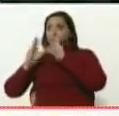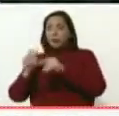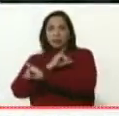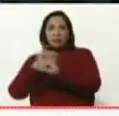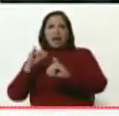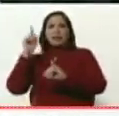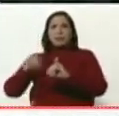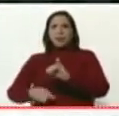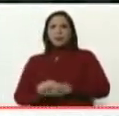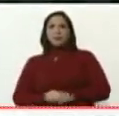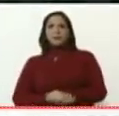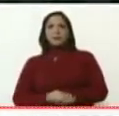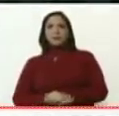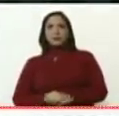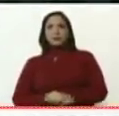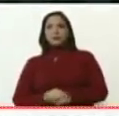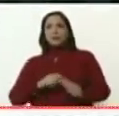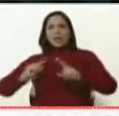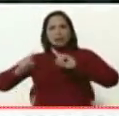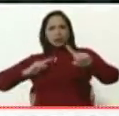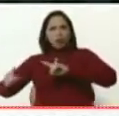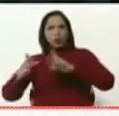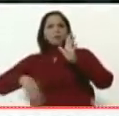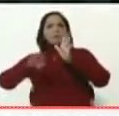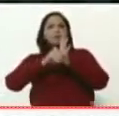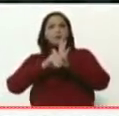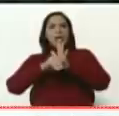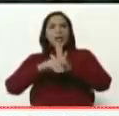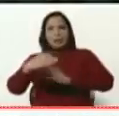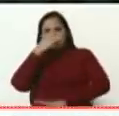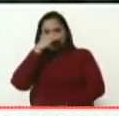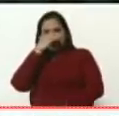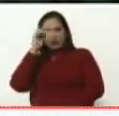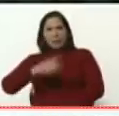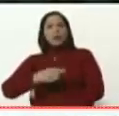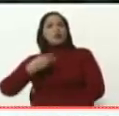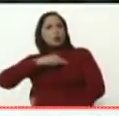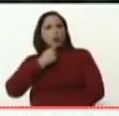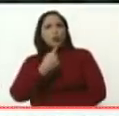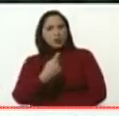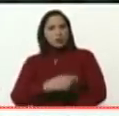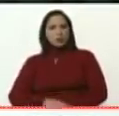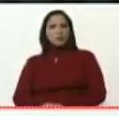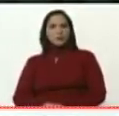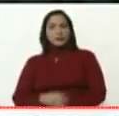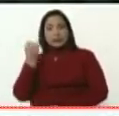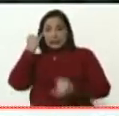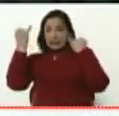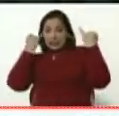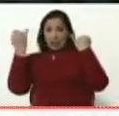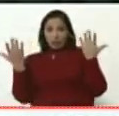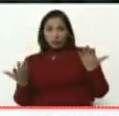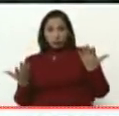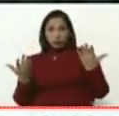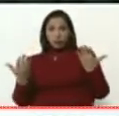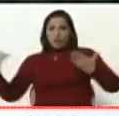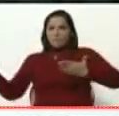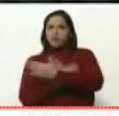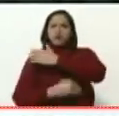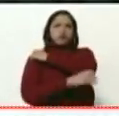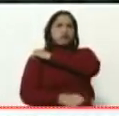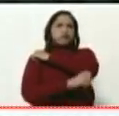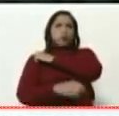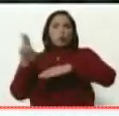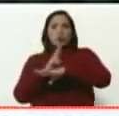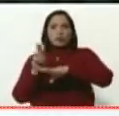reincidente en sus acciones criminales. Y habíamos dicho que La idea era asaltar unidades